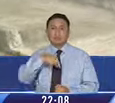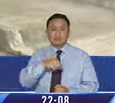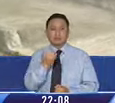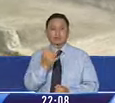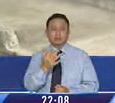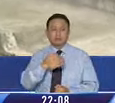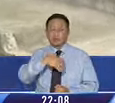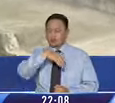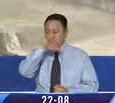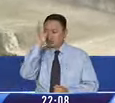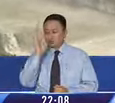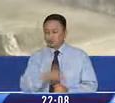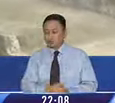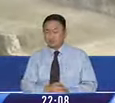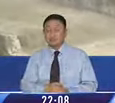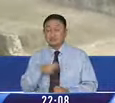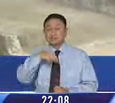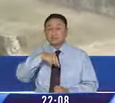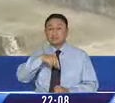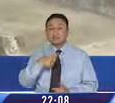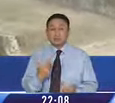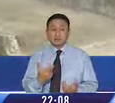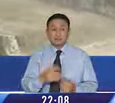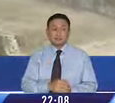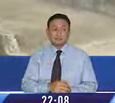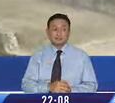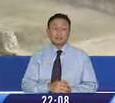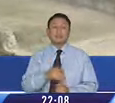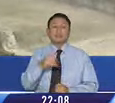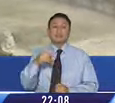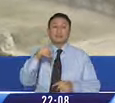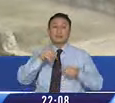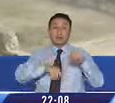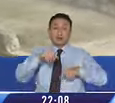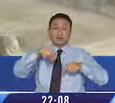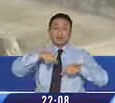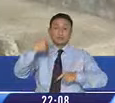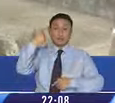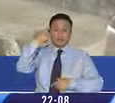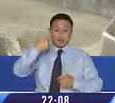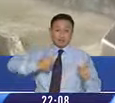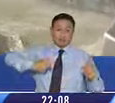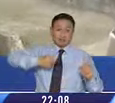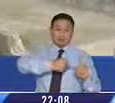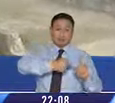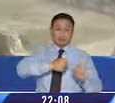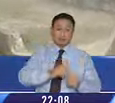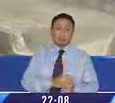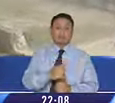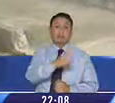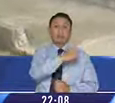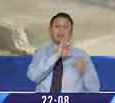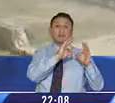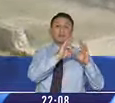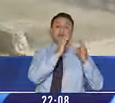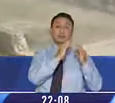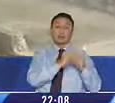de los robos, de lo que pasa aquí. Incluso ha habido casos de asaltos acá a una